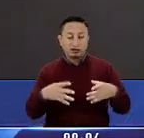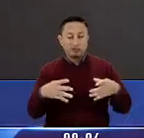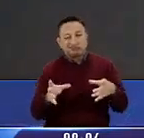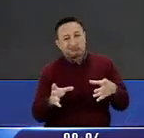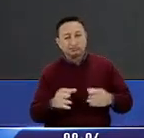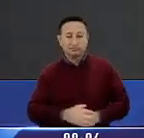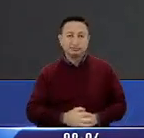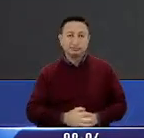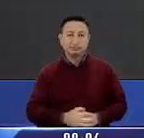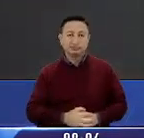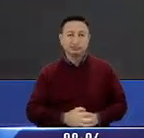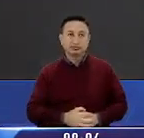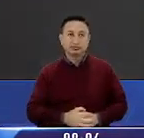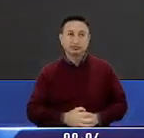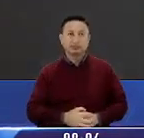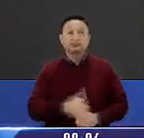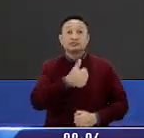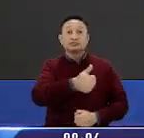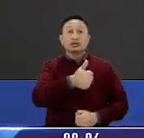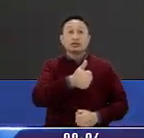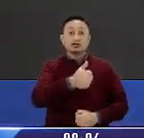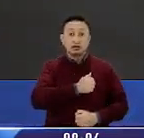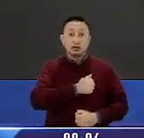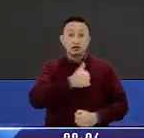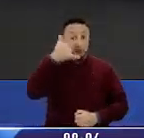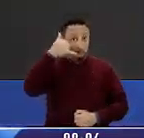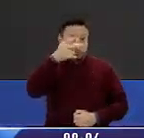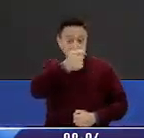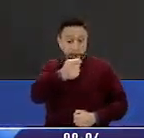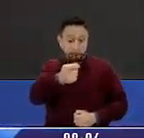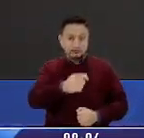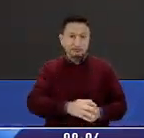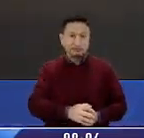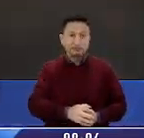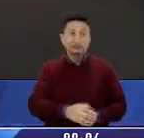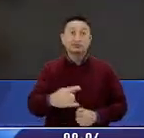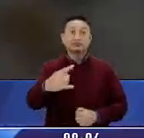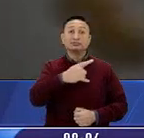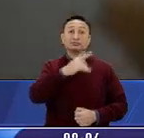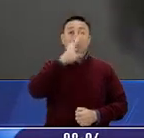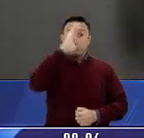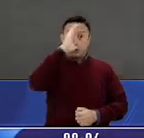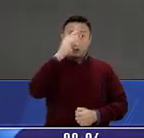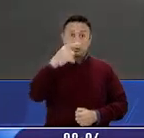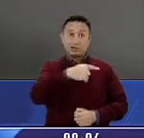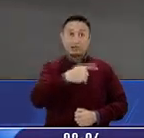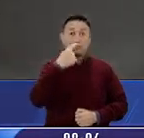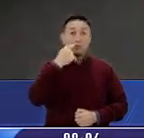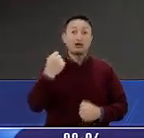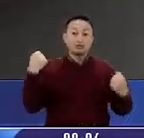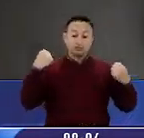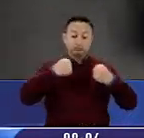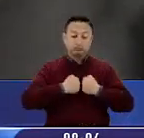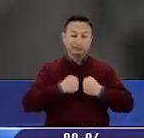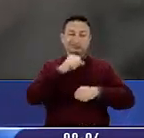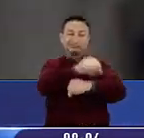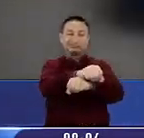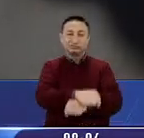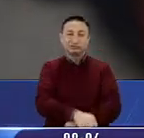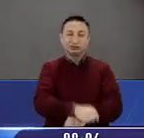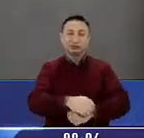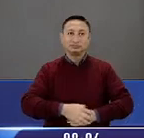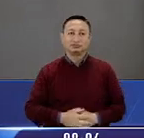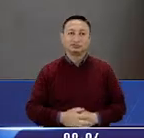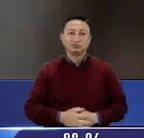quedó doblada. Él mismo hizo esta grabación. En el balde del patrullero, este hombre de Chompa fue detenido en medio de